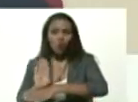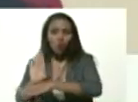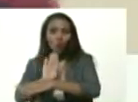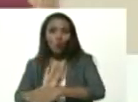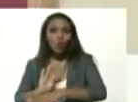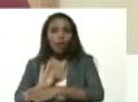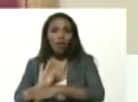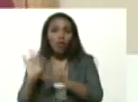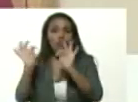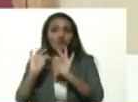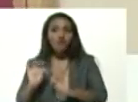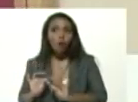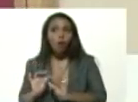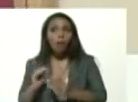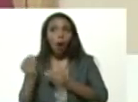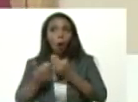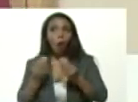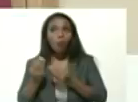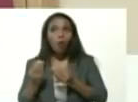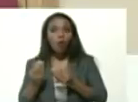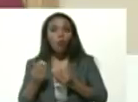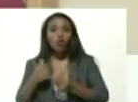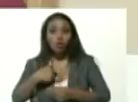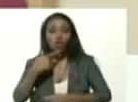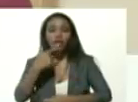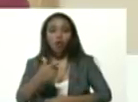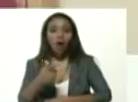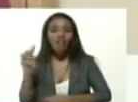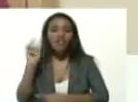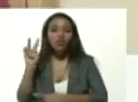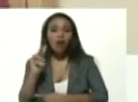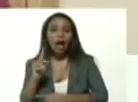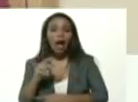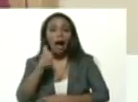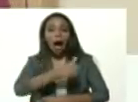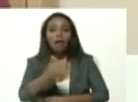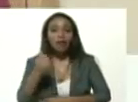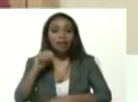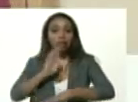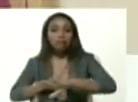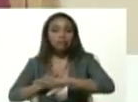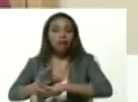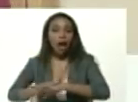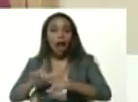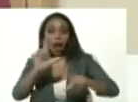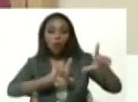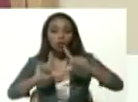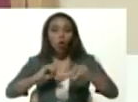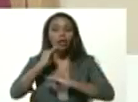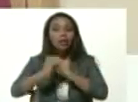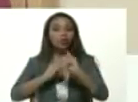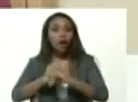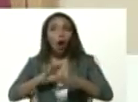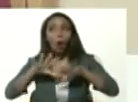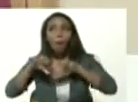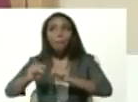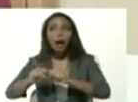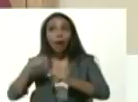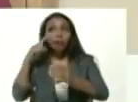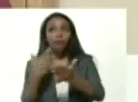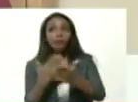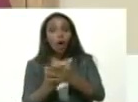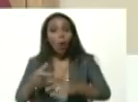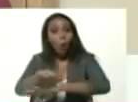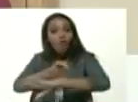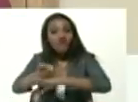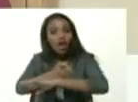vías de aprovisionamiento, porque tengo que decirle a los venezolanos, cada vez que llamamos a un laboratorio internacional para comprar las pruebas, el gobierno